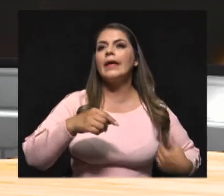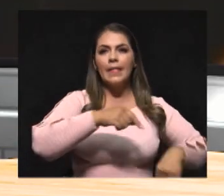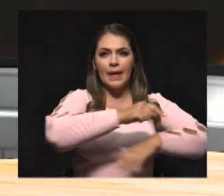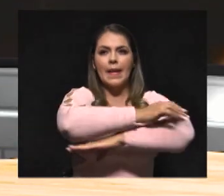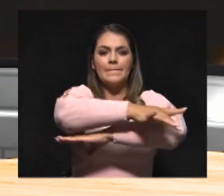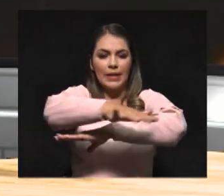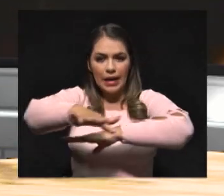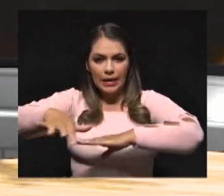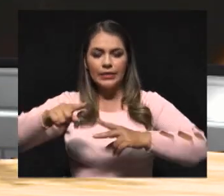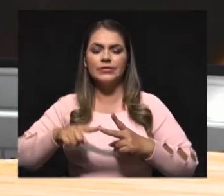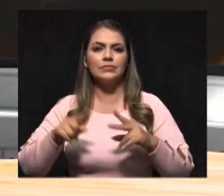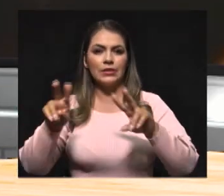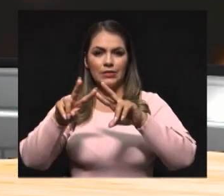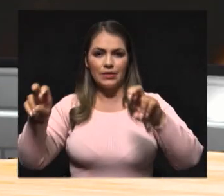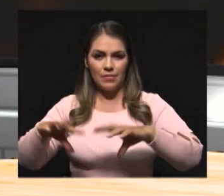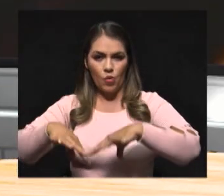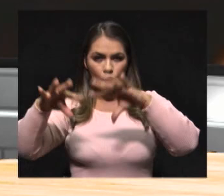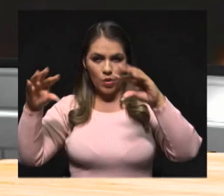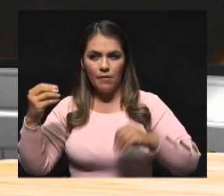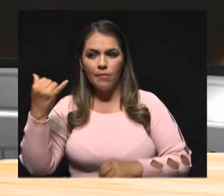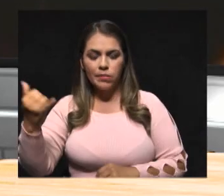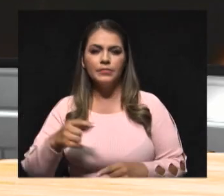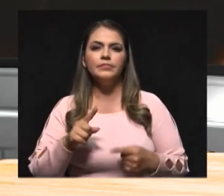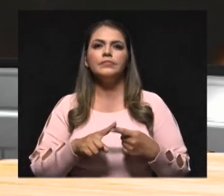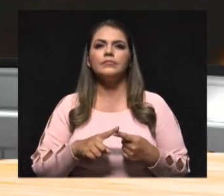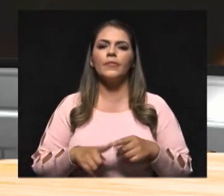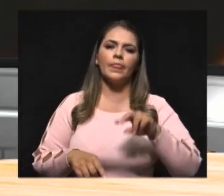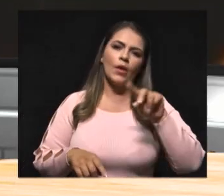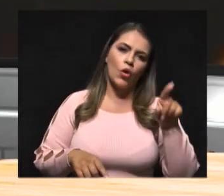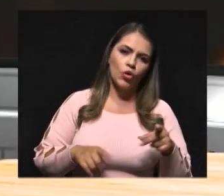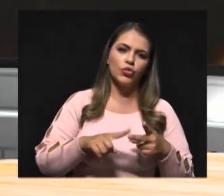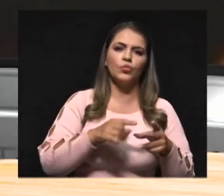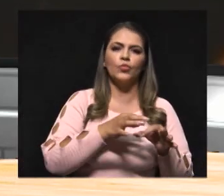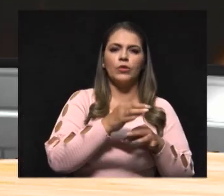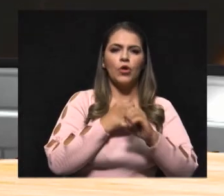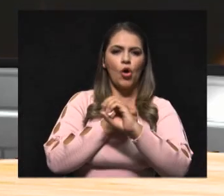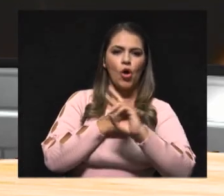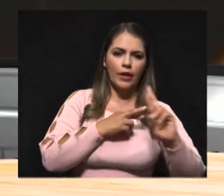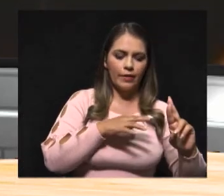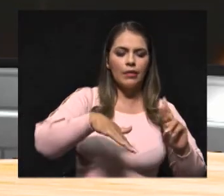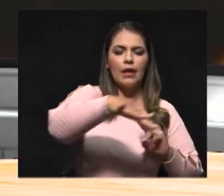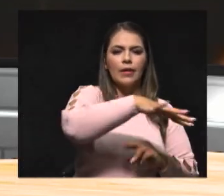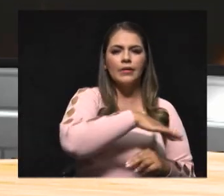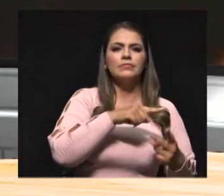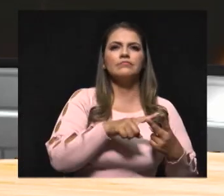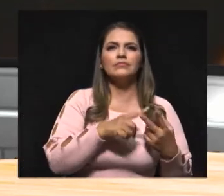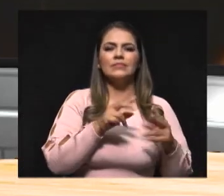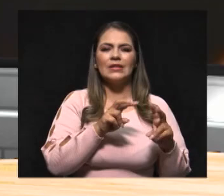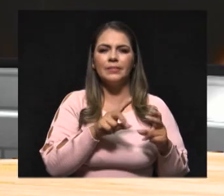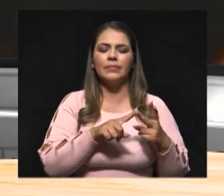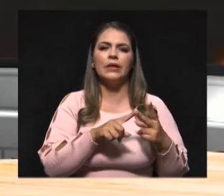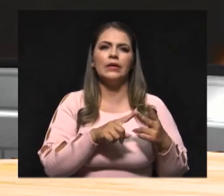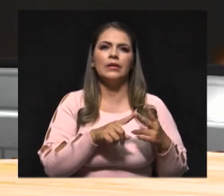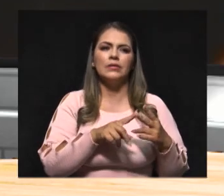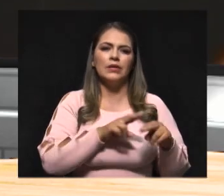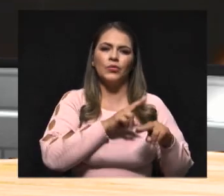puede desarrollar también el tema duraba en la costa norte exactamente y tenemos otros municipios en el oriente que están haciendo también un tema más